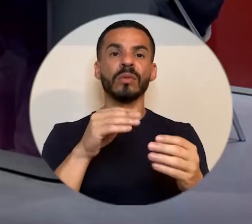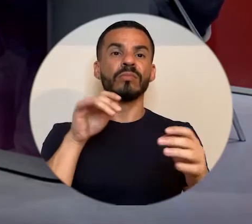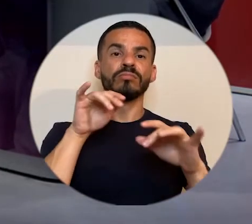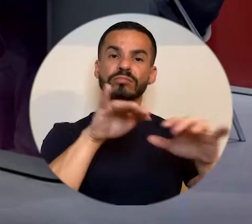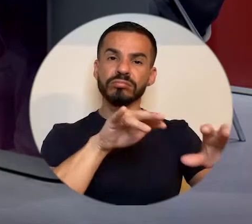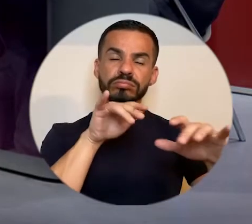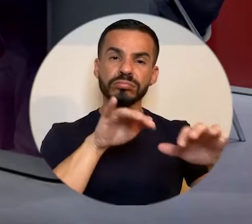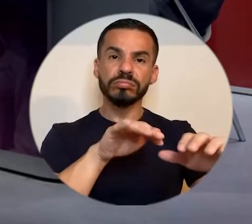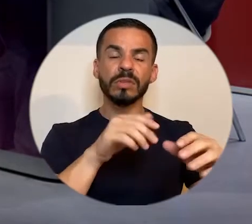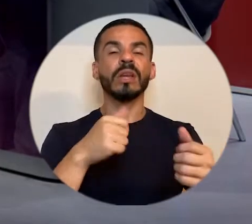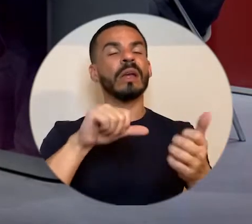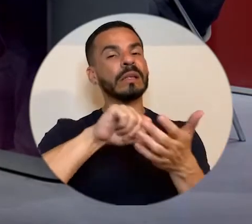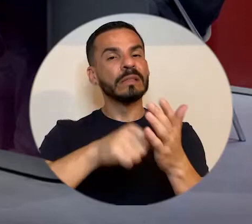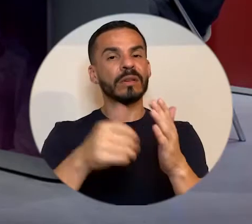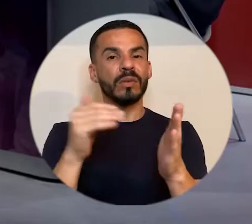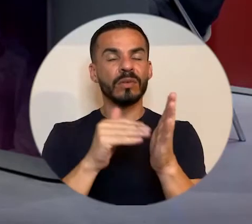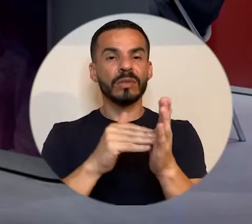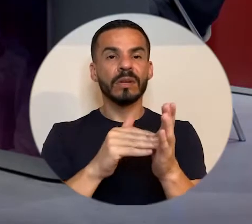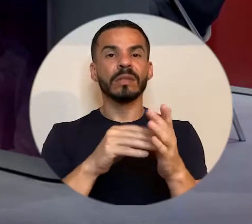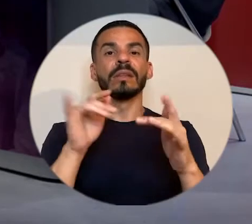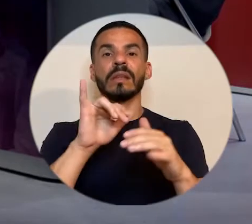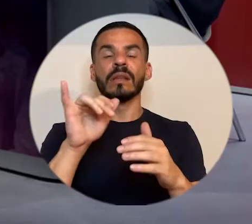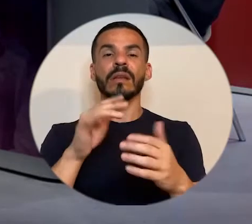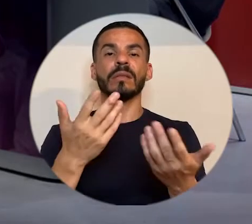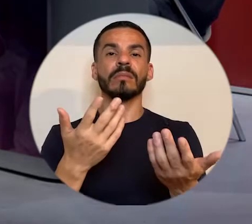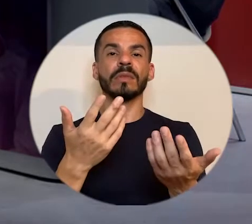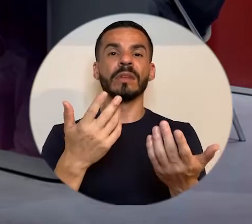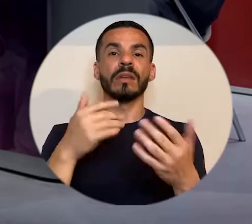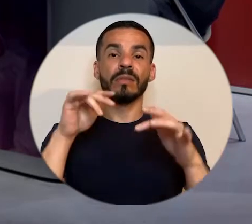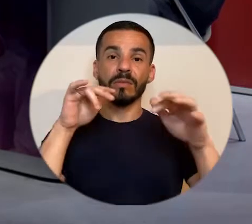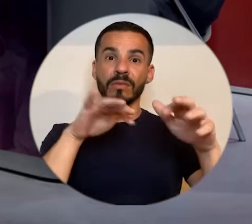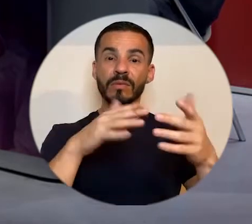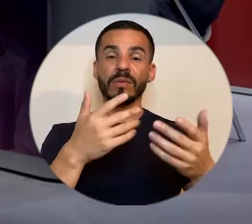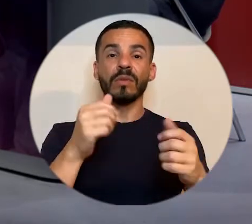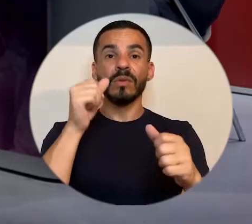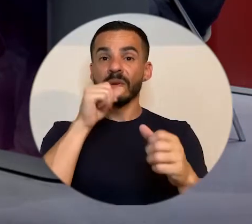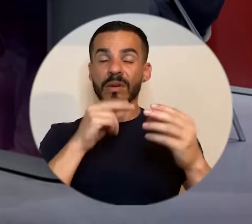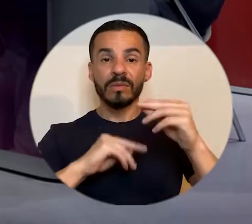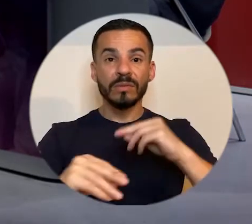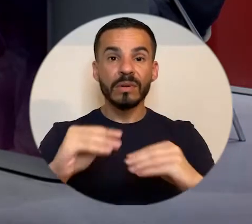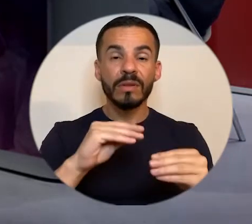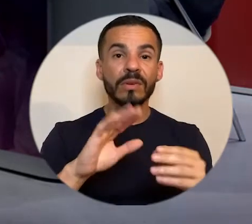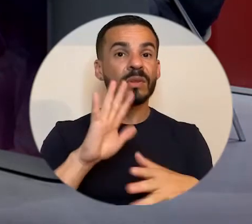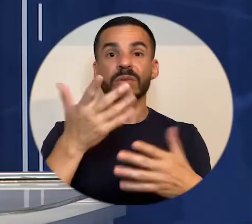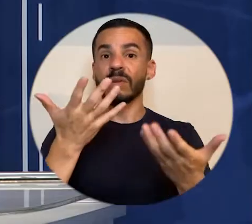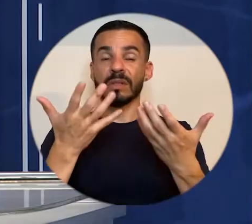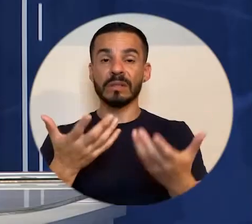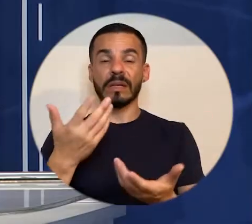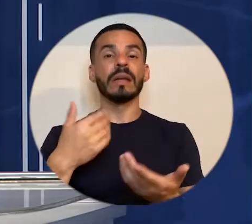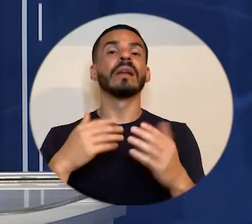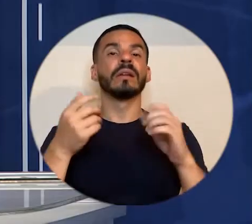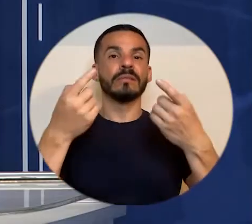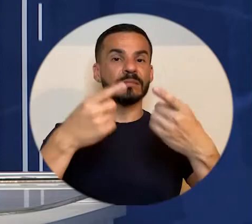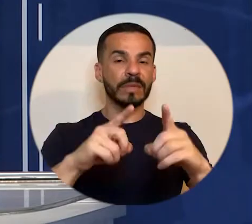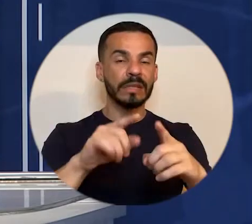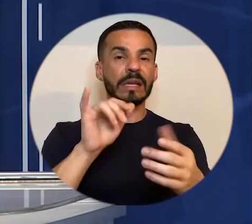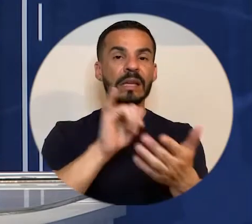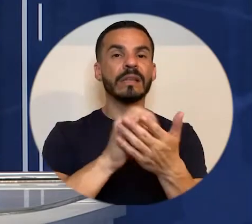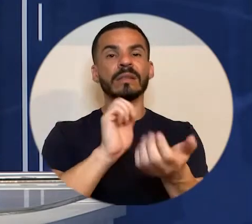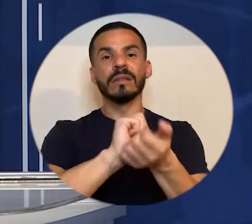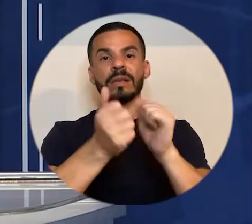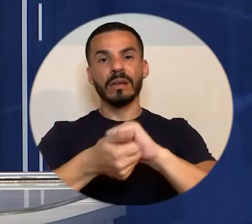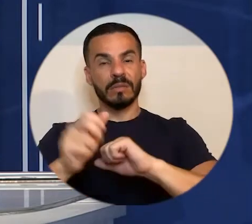cosas mucho, flujo migratorio, y vuelvo a insistir, también el flujo del narcotráfico y todas sus cargas se